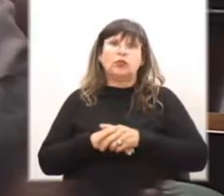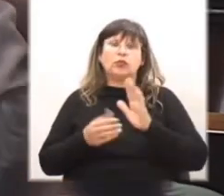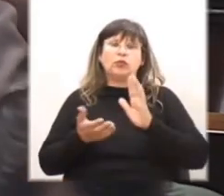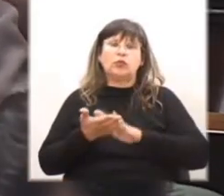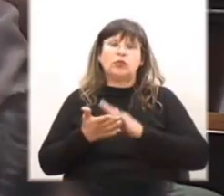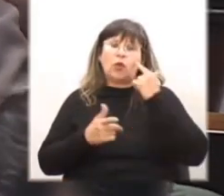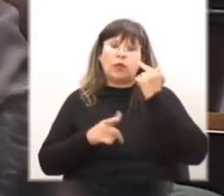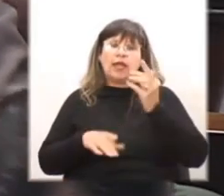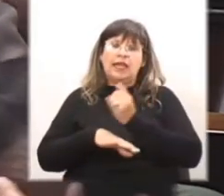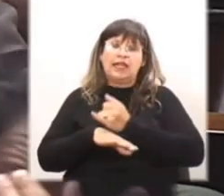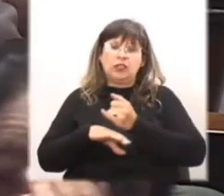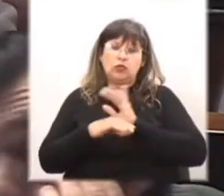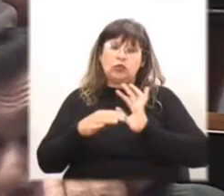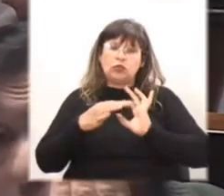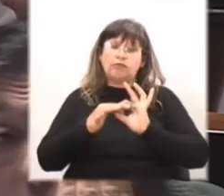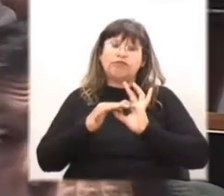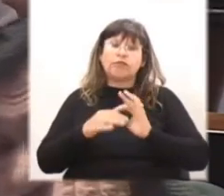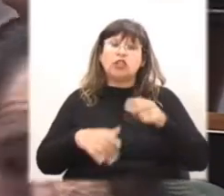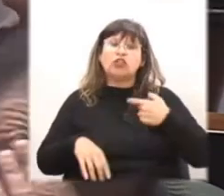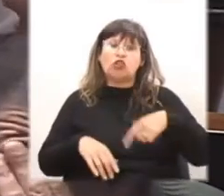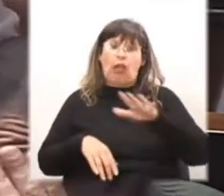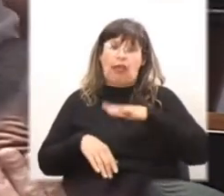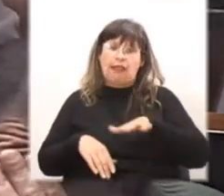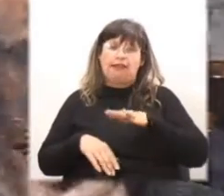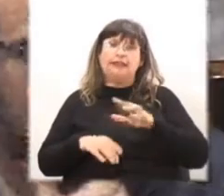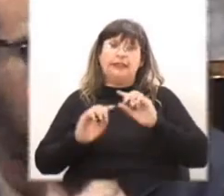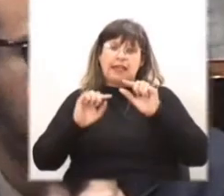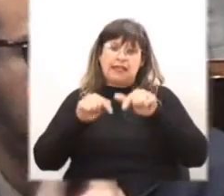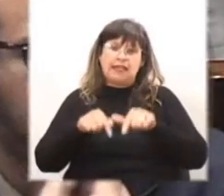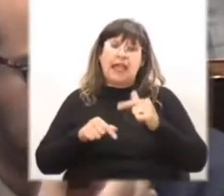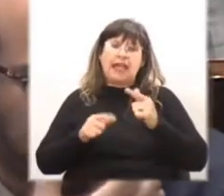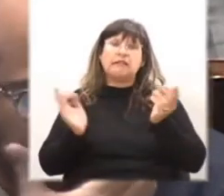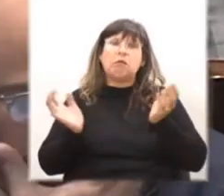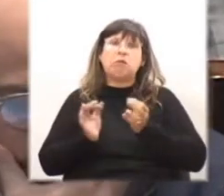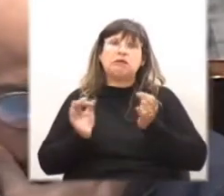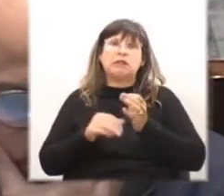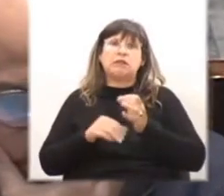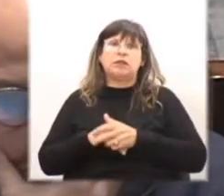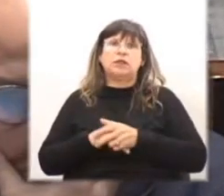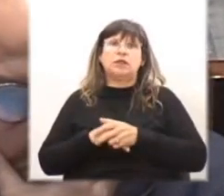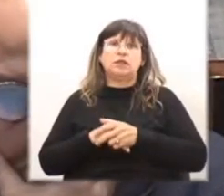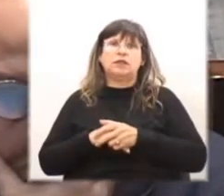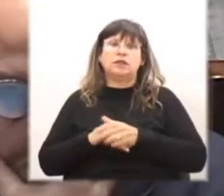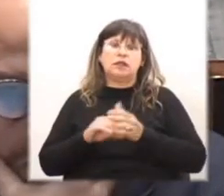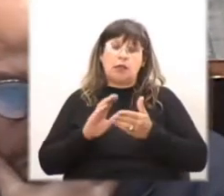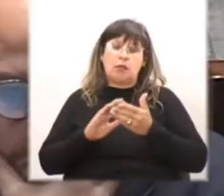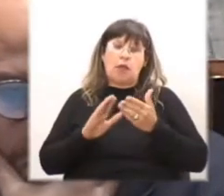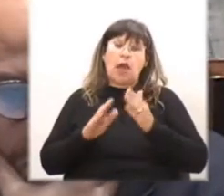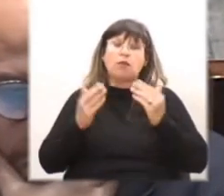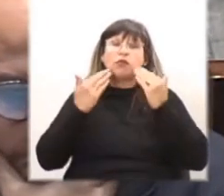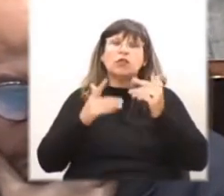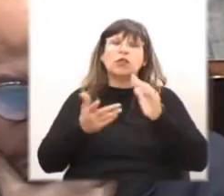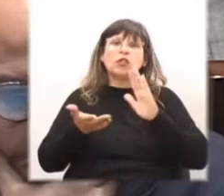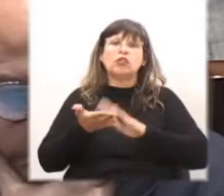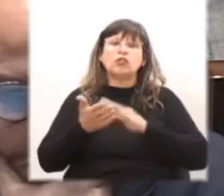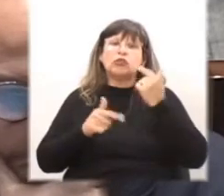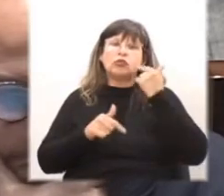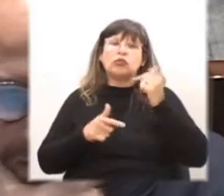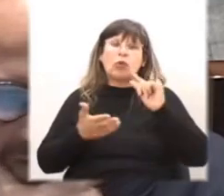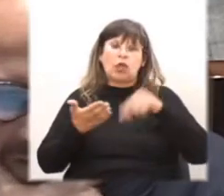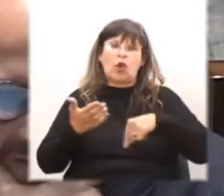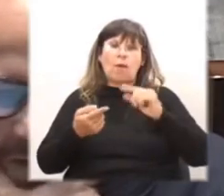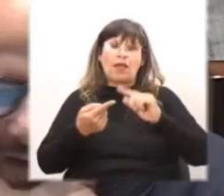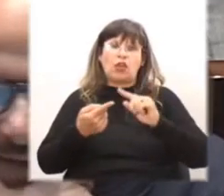las instituciones sociales, y aquí particularmente vamos a preguntar respecto al convenio y